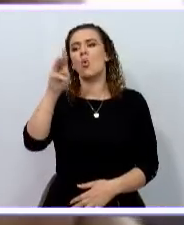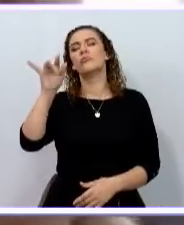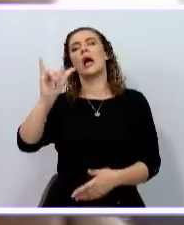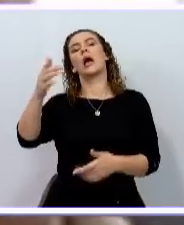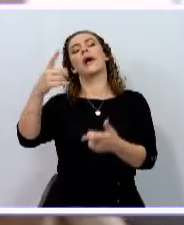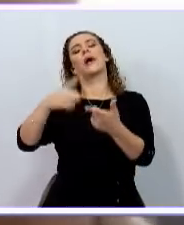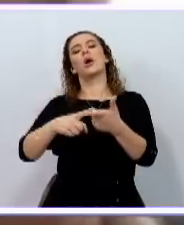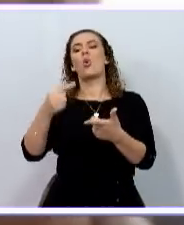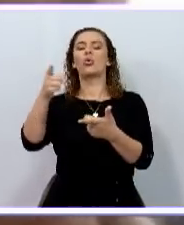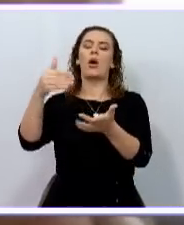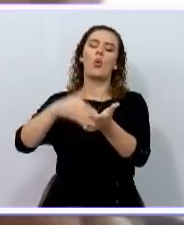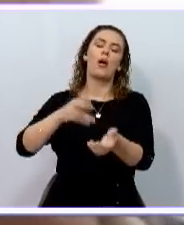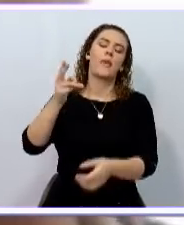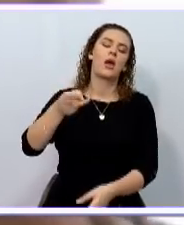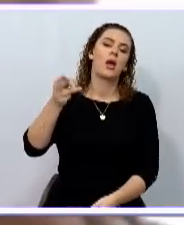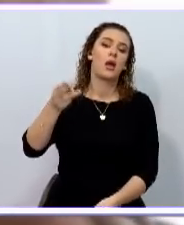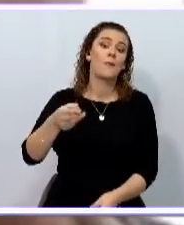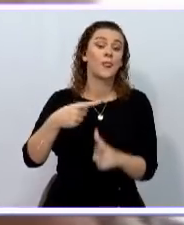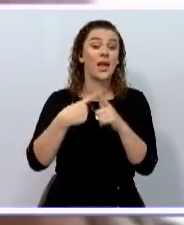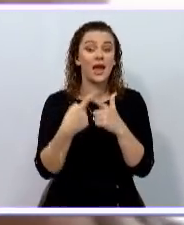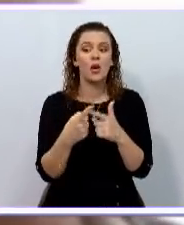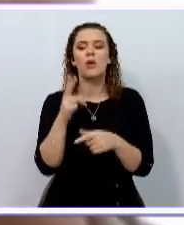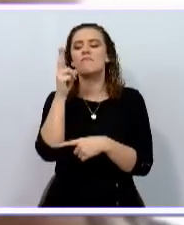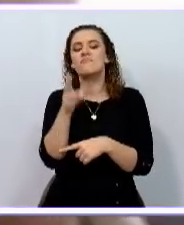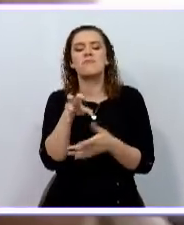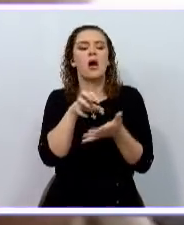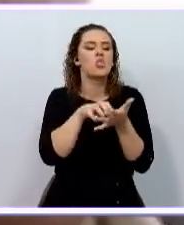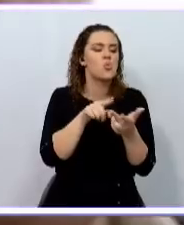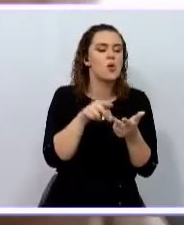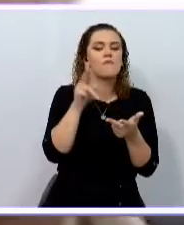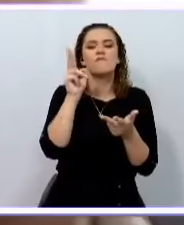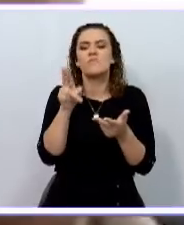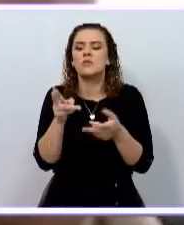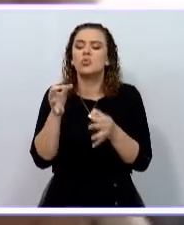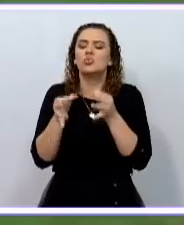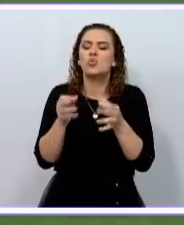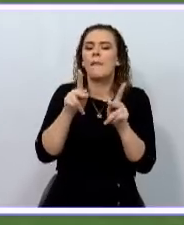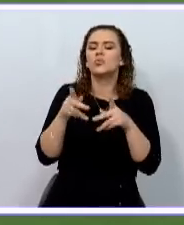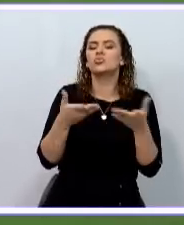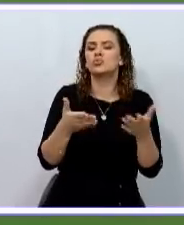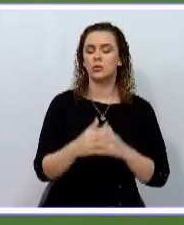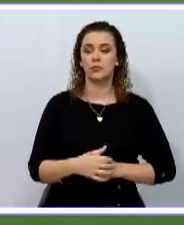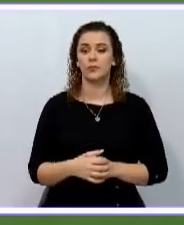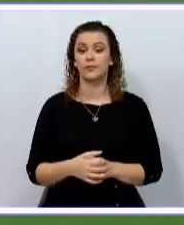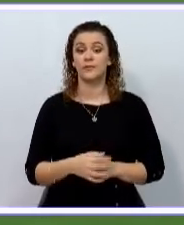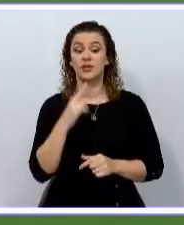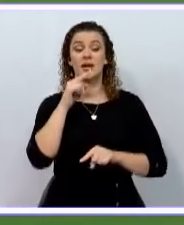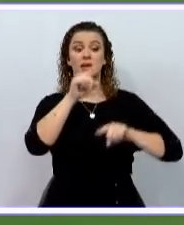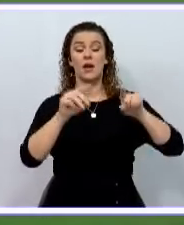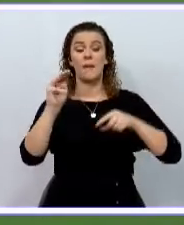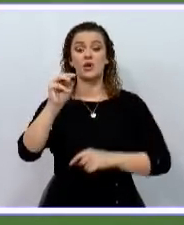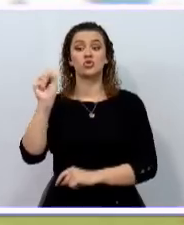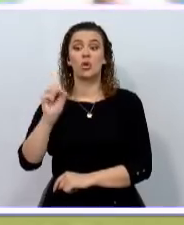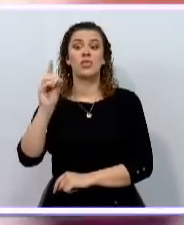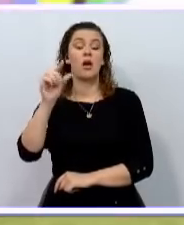no es Es que entonces entre entran las mismas dudas los mismos prejuicios de la gente según estadísticas de Martín